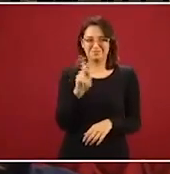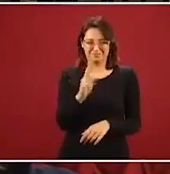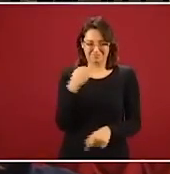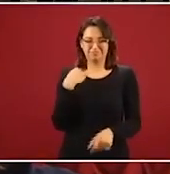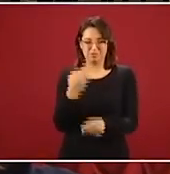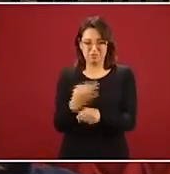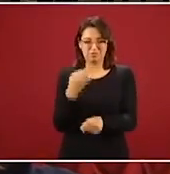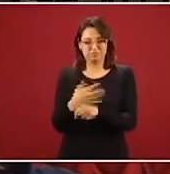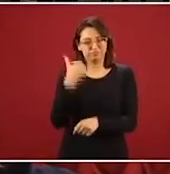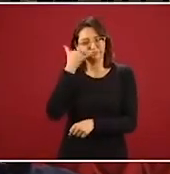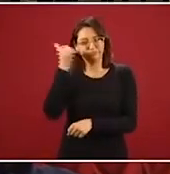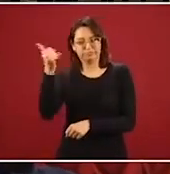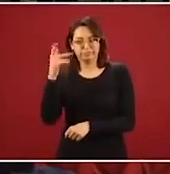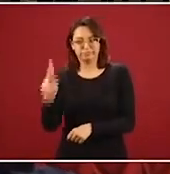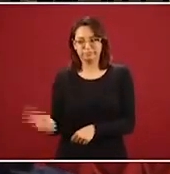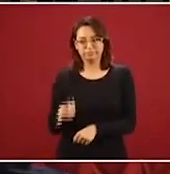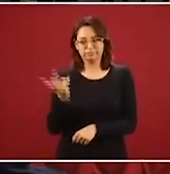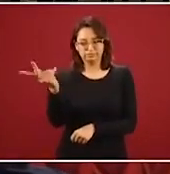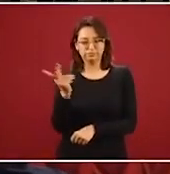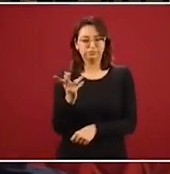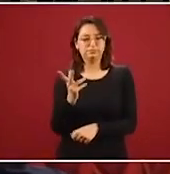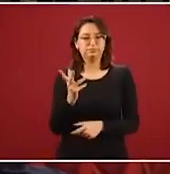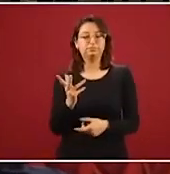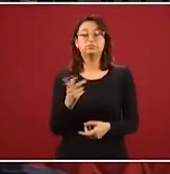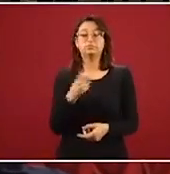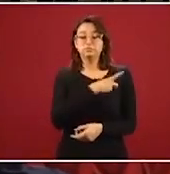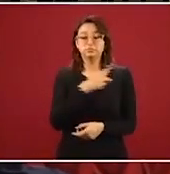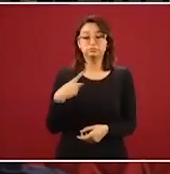sí les comentaré que